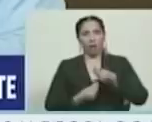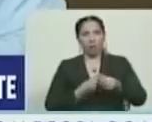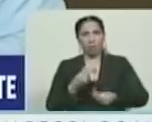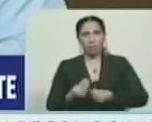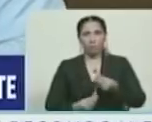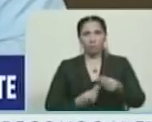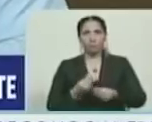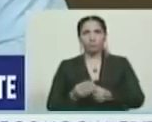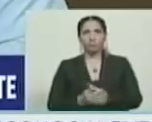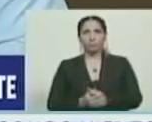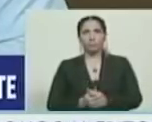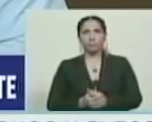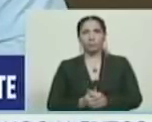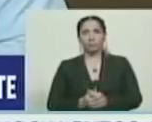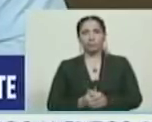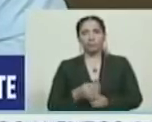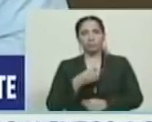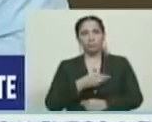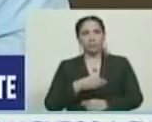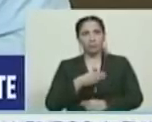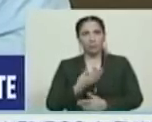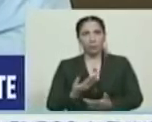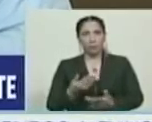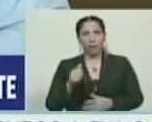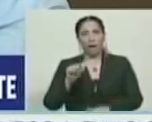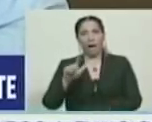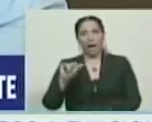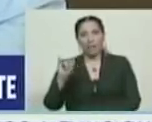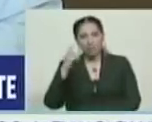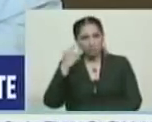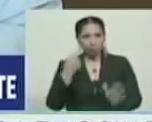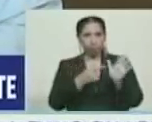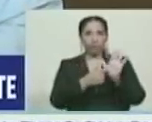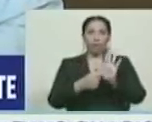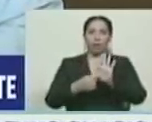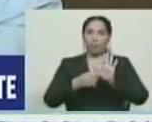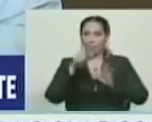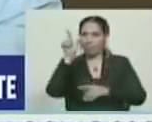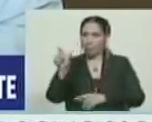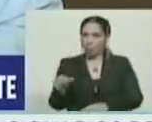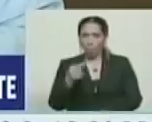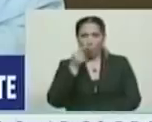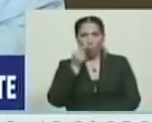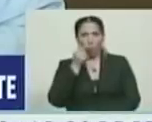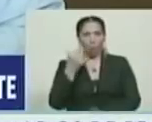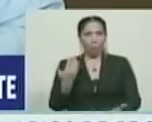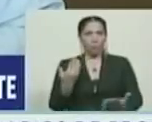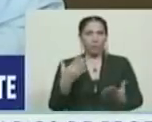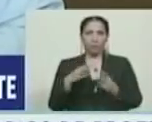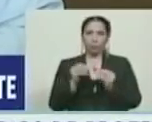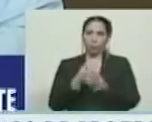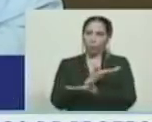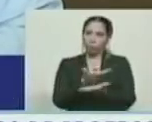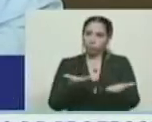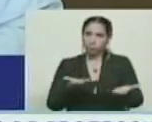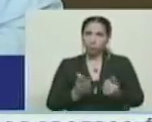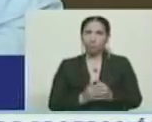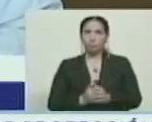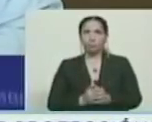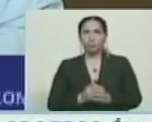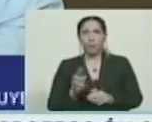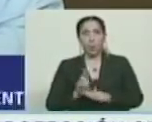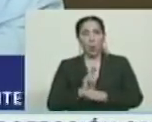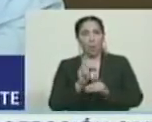acuerdo a sus convicciones. Ali Rodríguez, ejemplo para todas y todos nosotros. Yo quiero dejar en el uso de la palabra